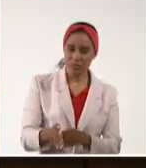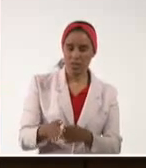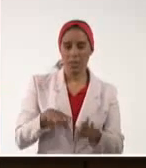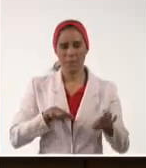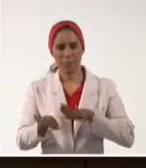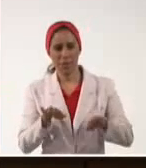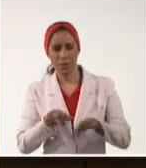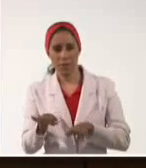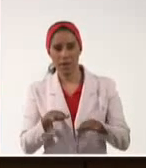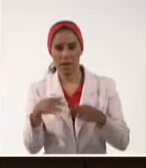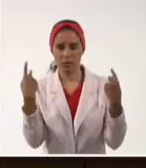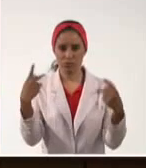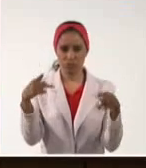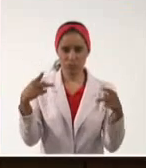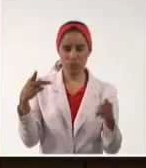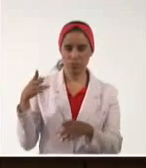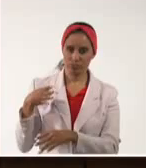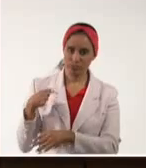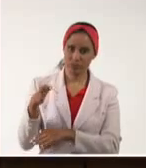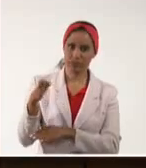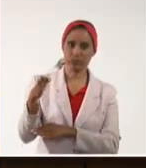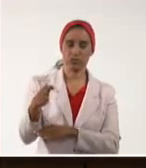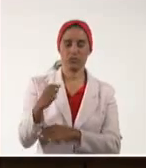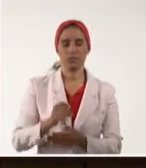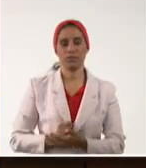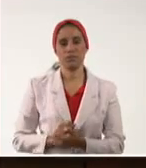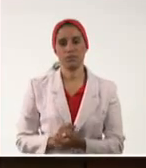de las generaciones del futuro.